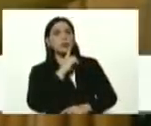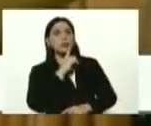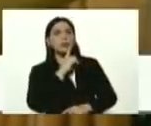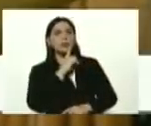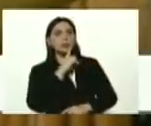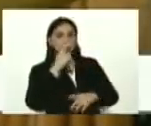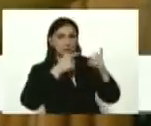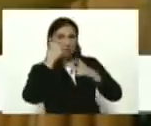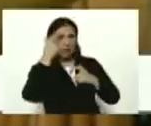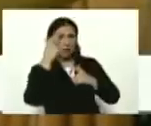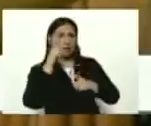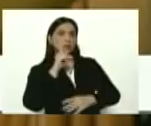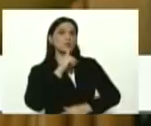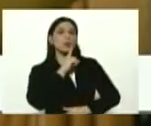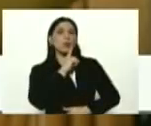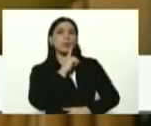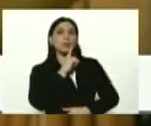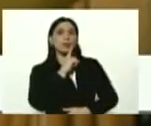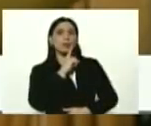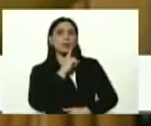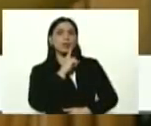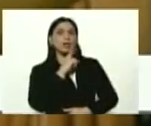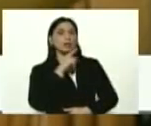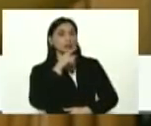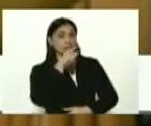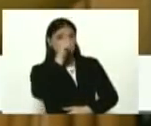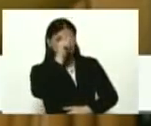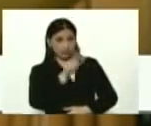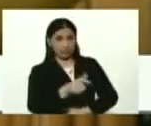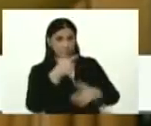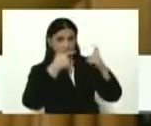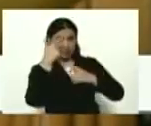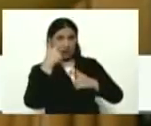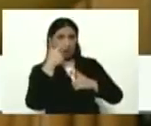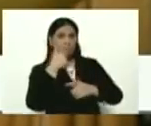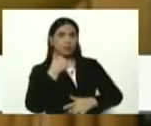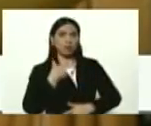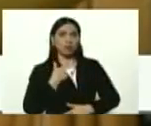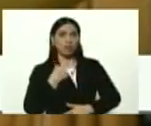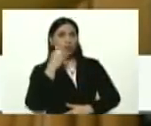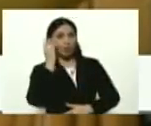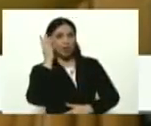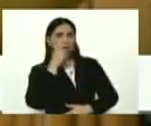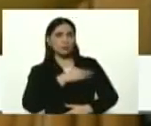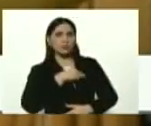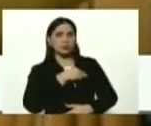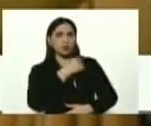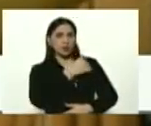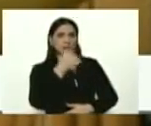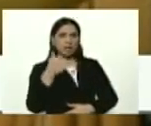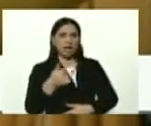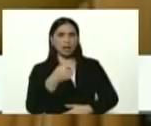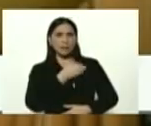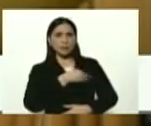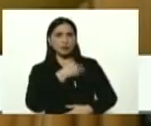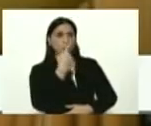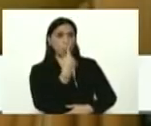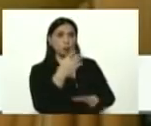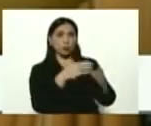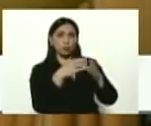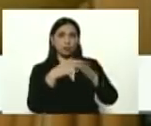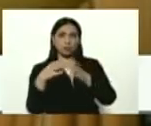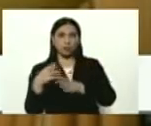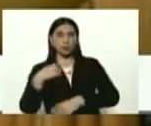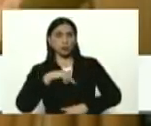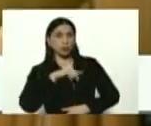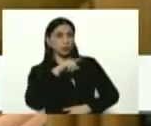comandante Chávez, en nombre de lo que él nos dijo cuando se crearon las misiones, y nos dijo de cada misión una organización. Y es ahí en